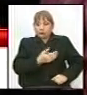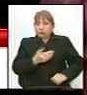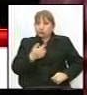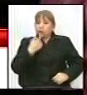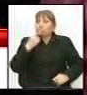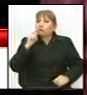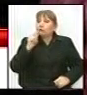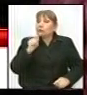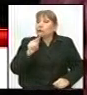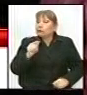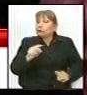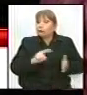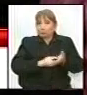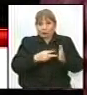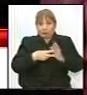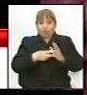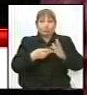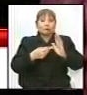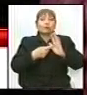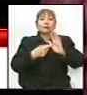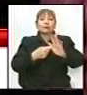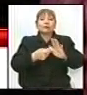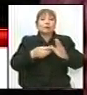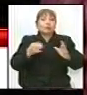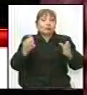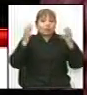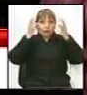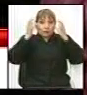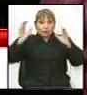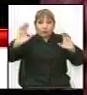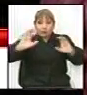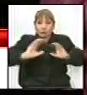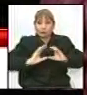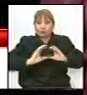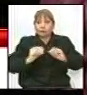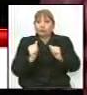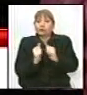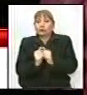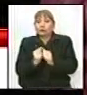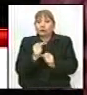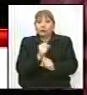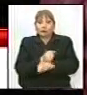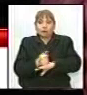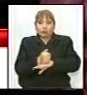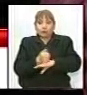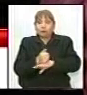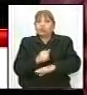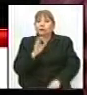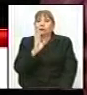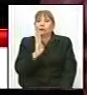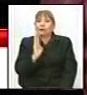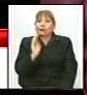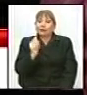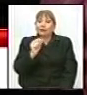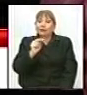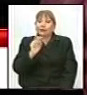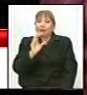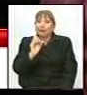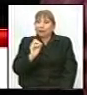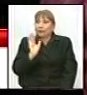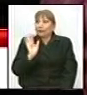Esto significó dejar un convenio con la Asociación de Bancos para que con los impuestos de los